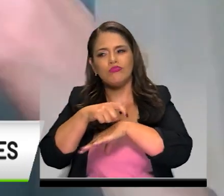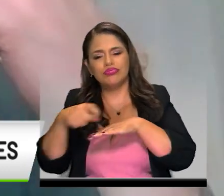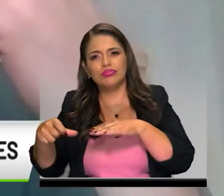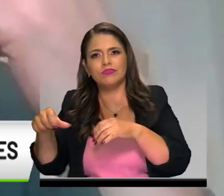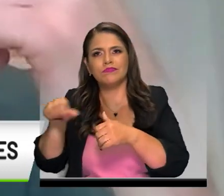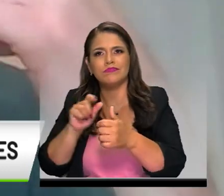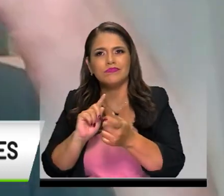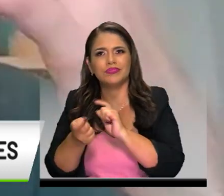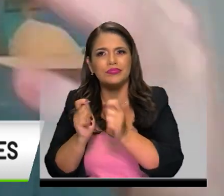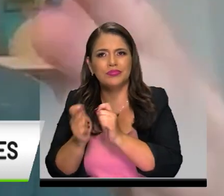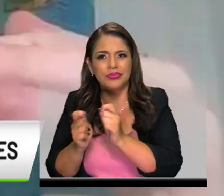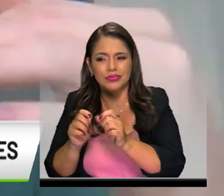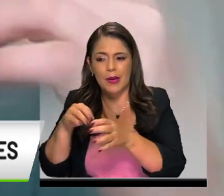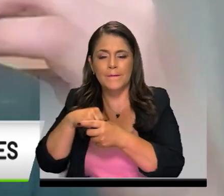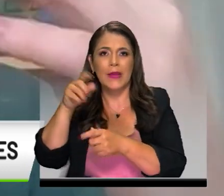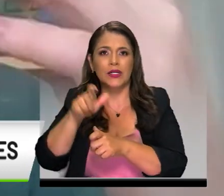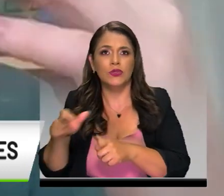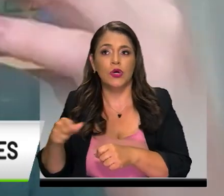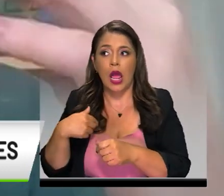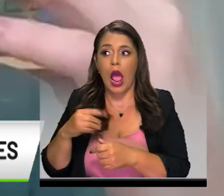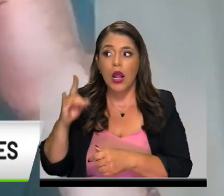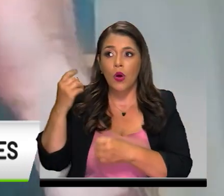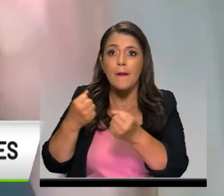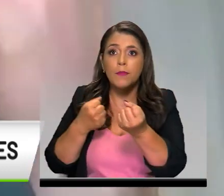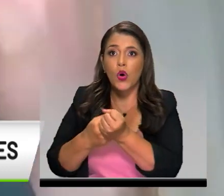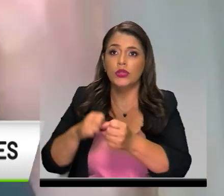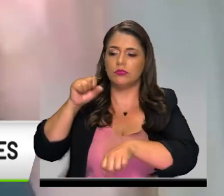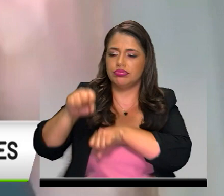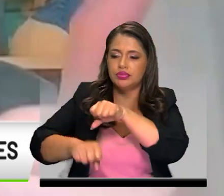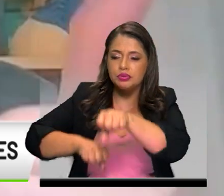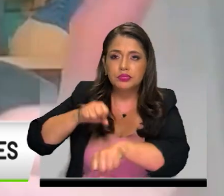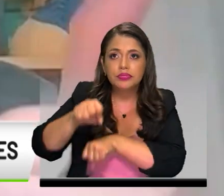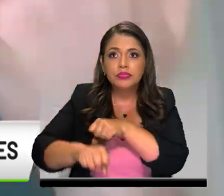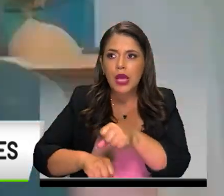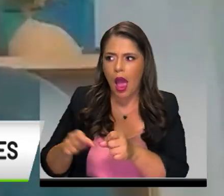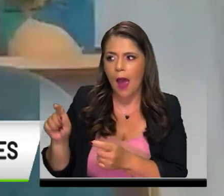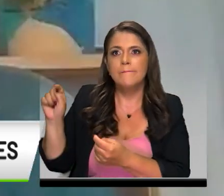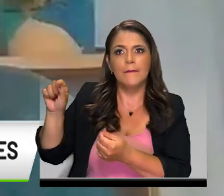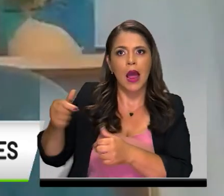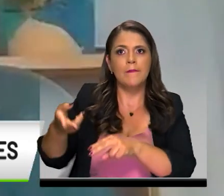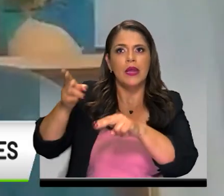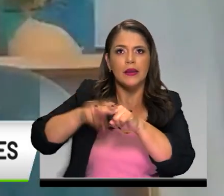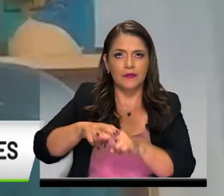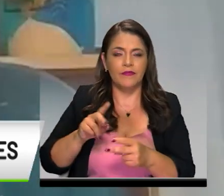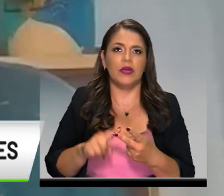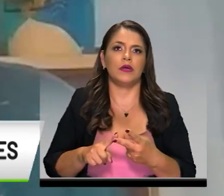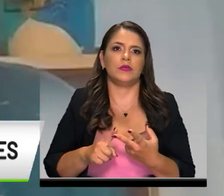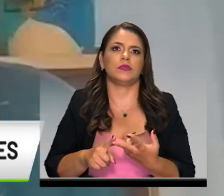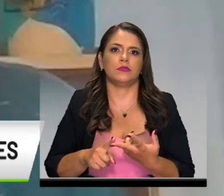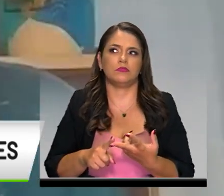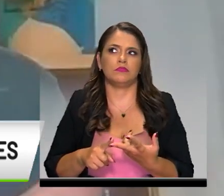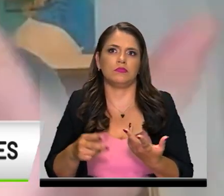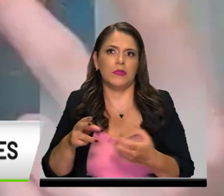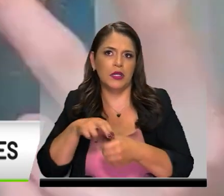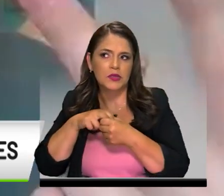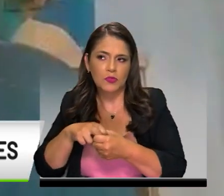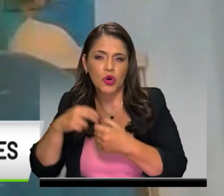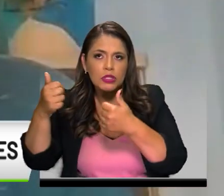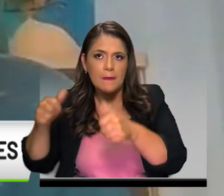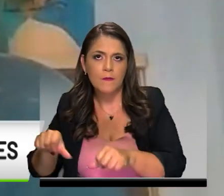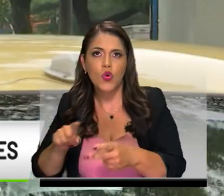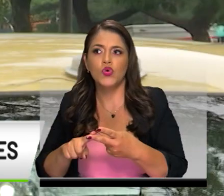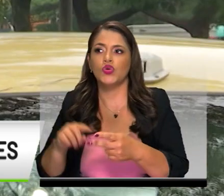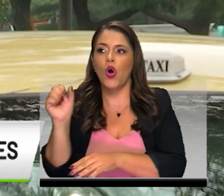les dé beneficios a sus empleados o colaboradores por moverse en bicicleta, por utilizar el transporte público, por compartir